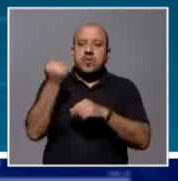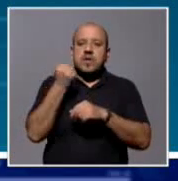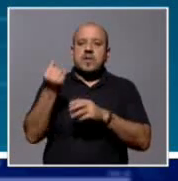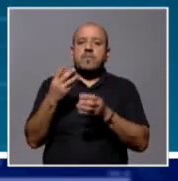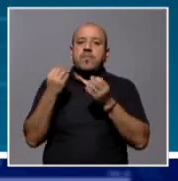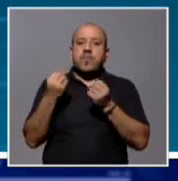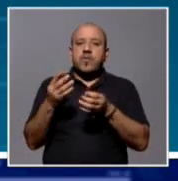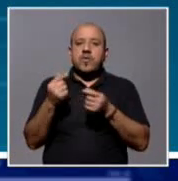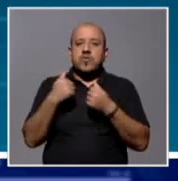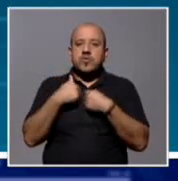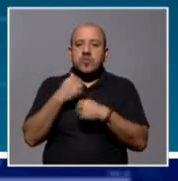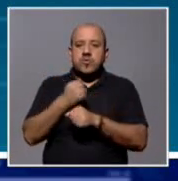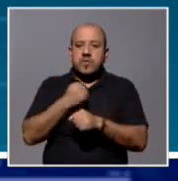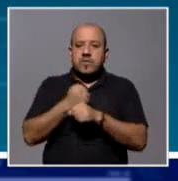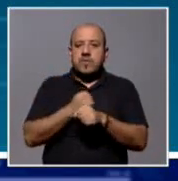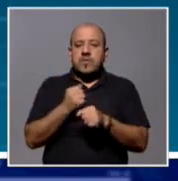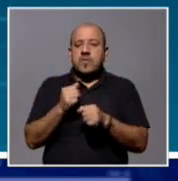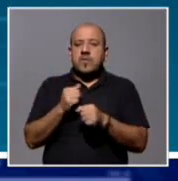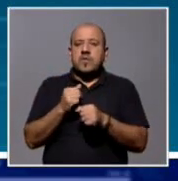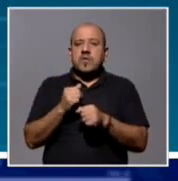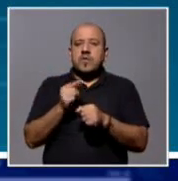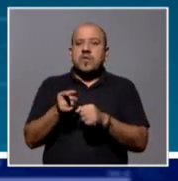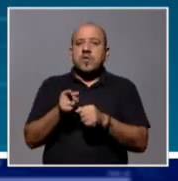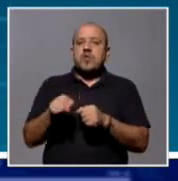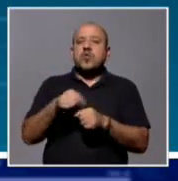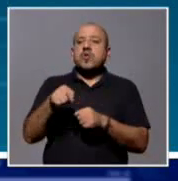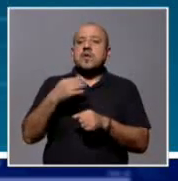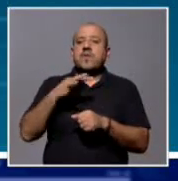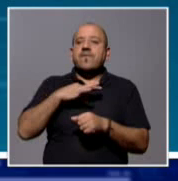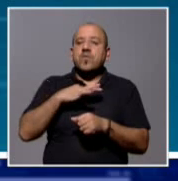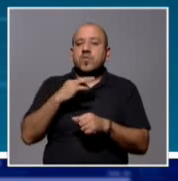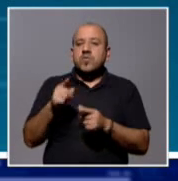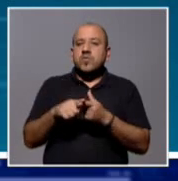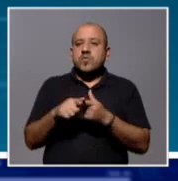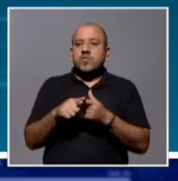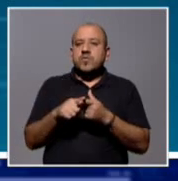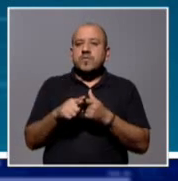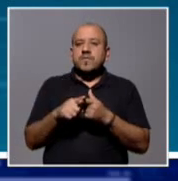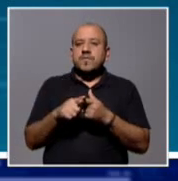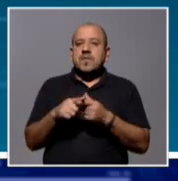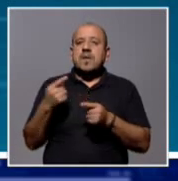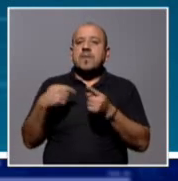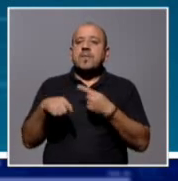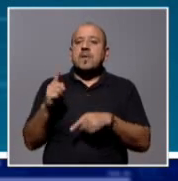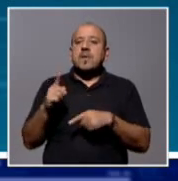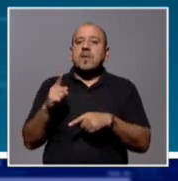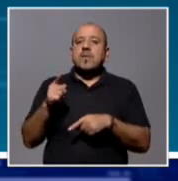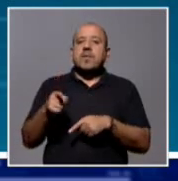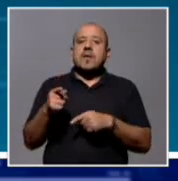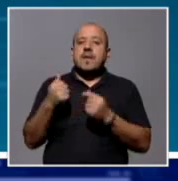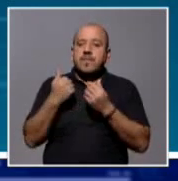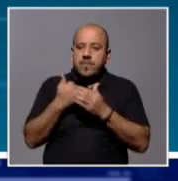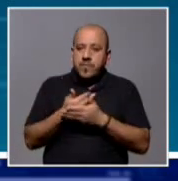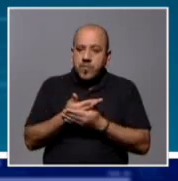Nosotros trabajamos en esa área detectando dónde están los virus, ¿tá? Pero para demostrar la